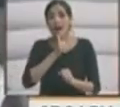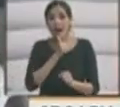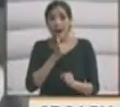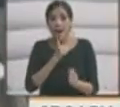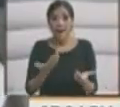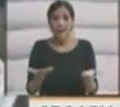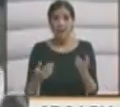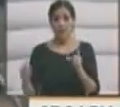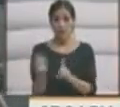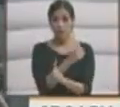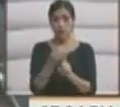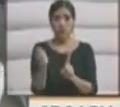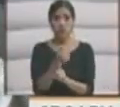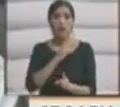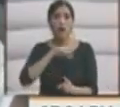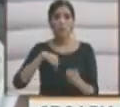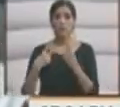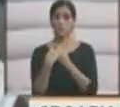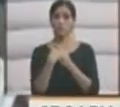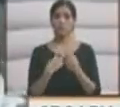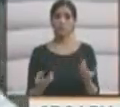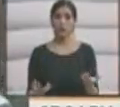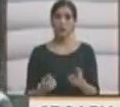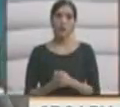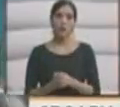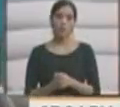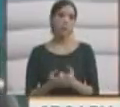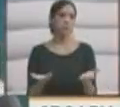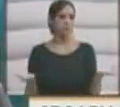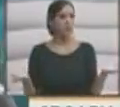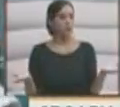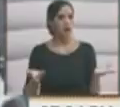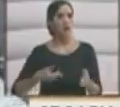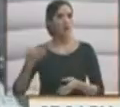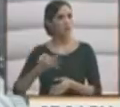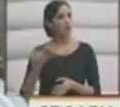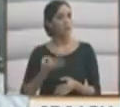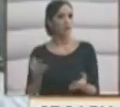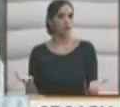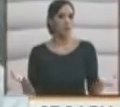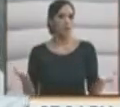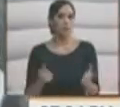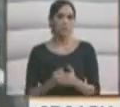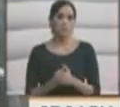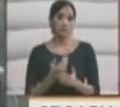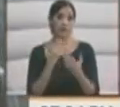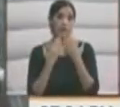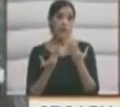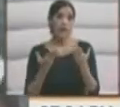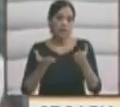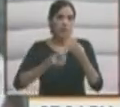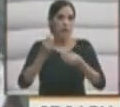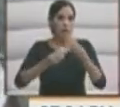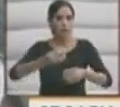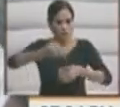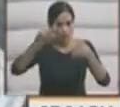a quien nos maltrata. Coño, que los muchachos estén aquí, mi amor, es realmente... darle las gracias a ellos porque están haciendo lo que deben, y el presidente, coño, para